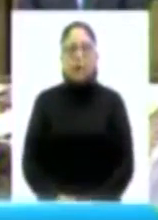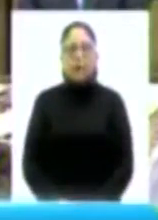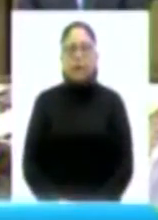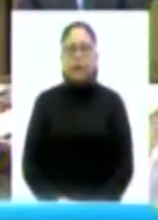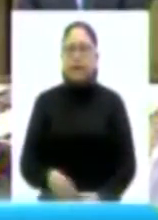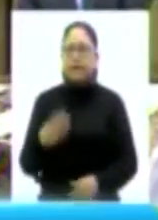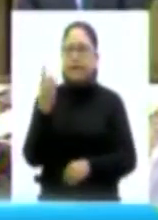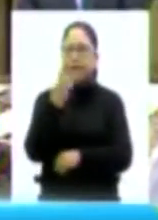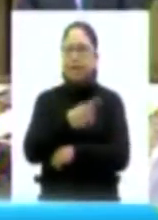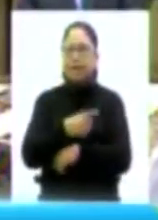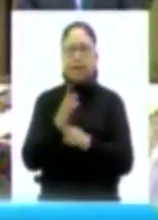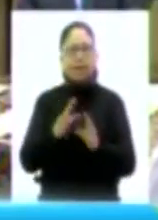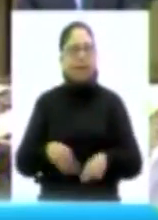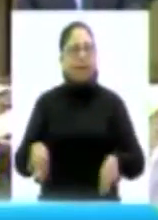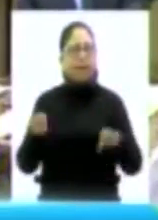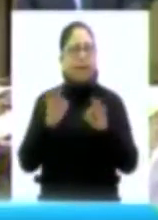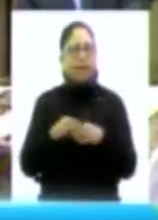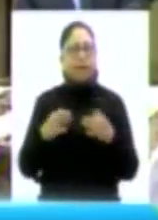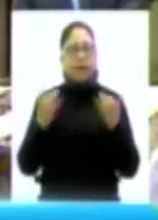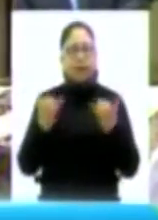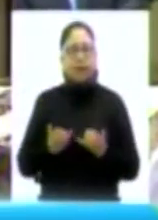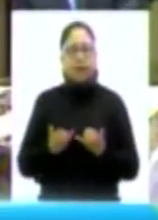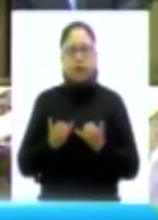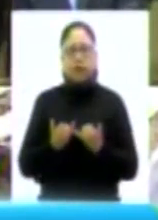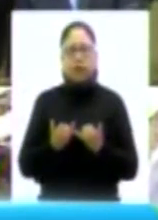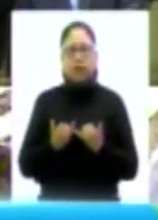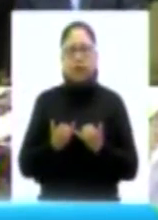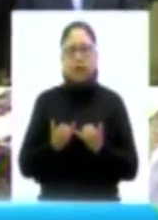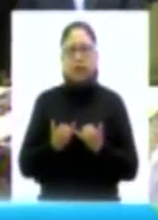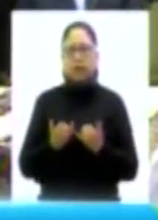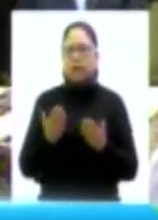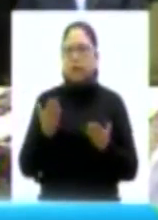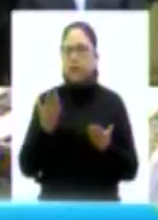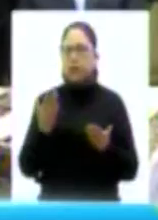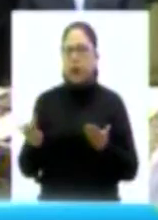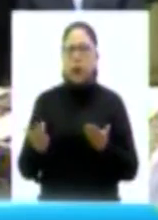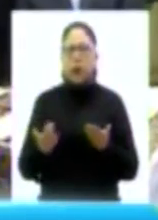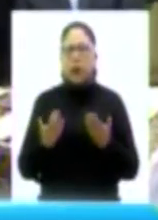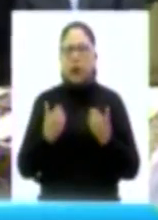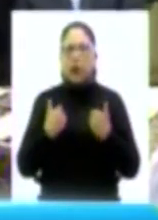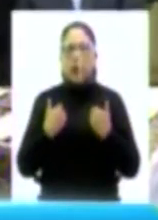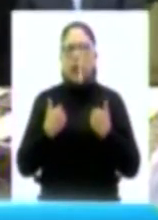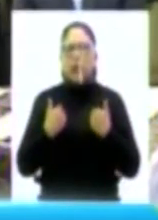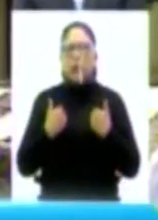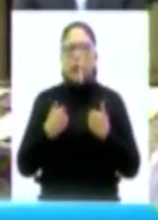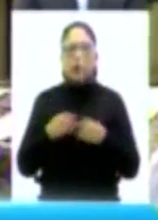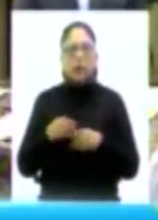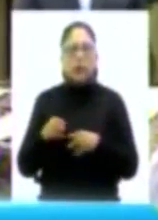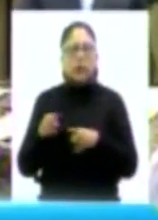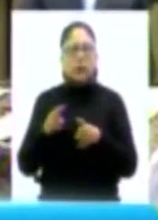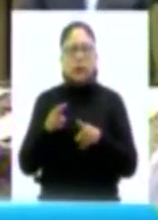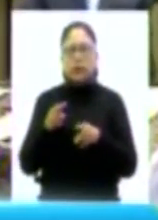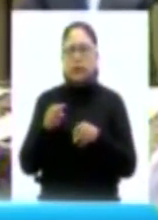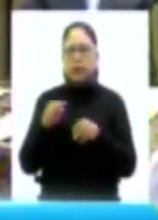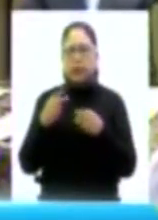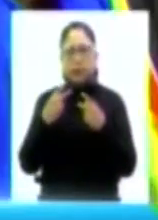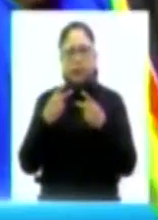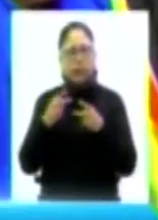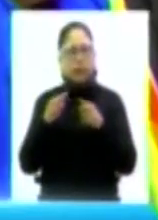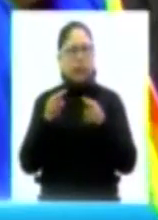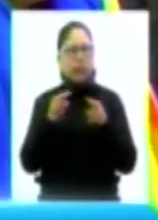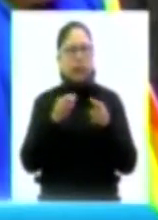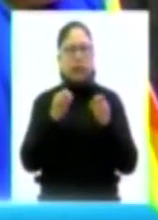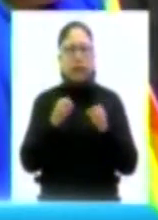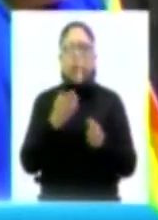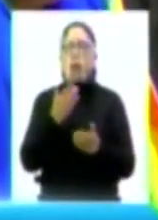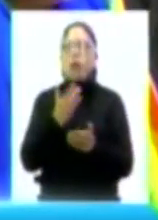Es un día muy importante el día de hoy, porque tenemos, como ustedes pueden ver, lo que se había prometido, que